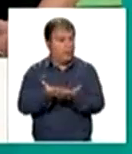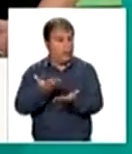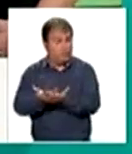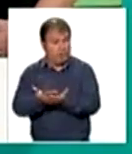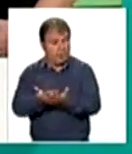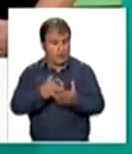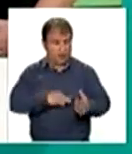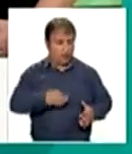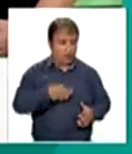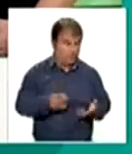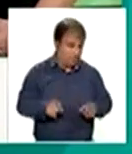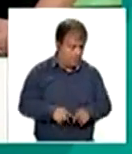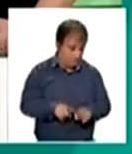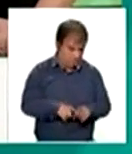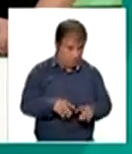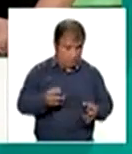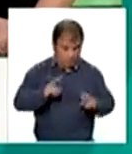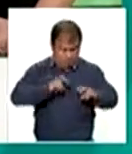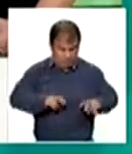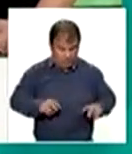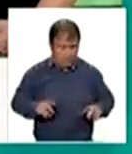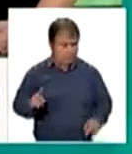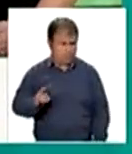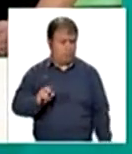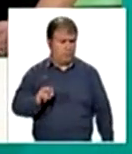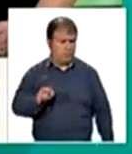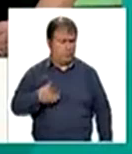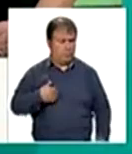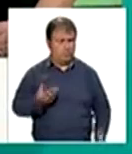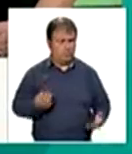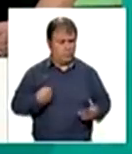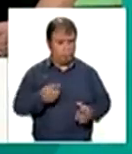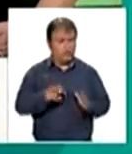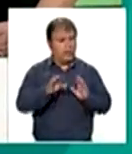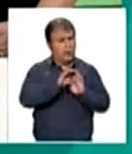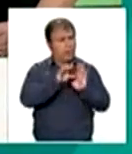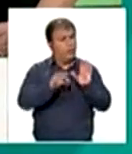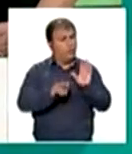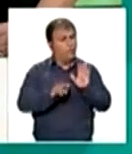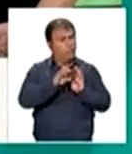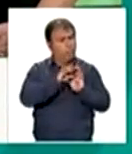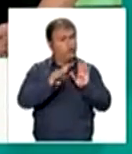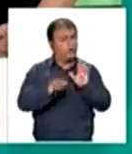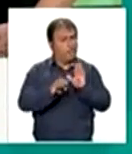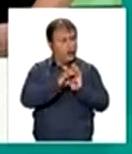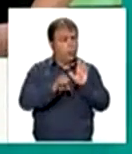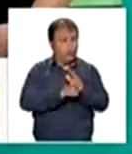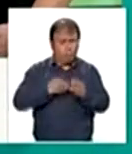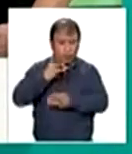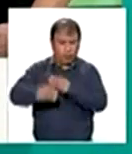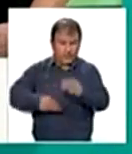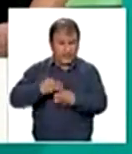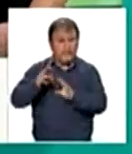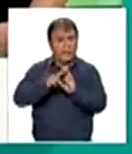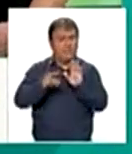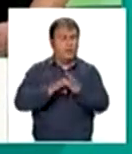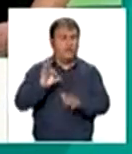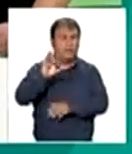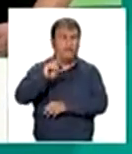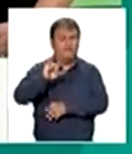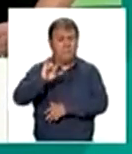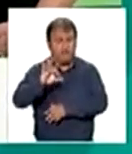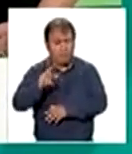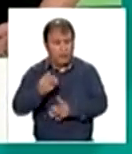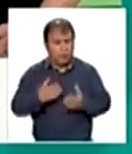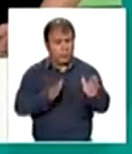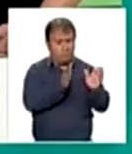no es extemporánea. No, nosotros, el Código Mundial de Antidopaje y el reglamento de la FIFA pone límites y